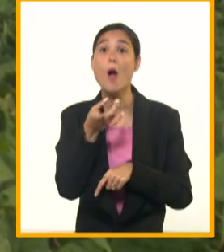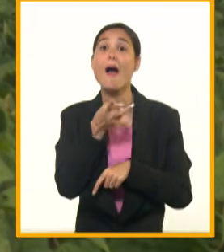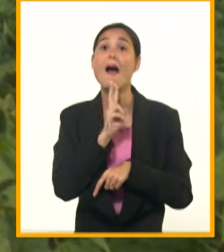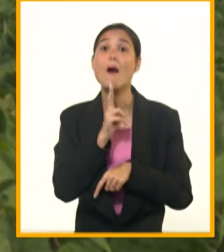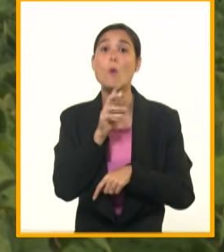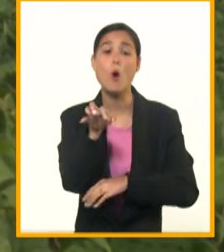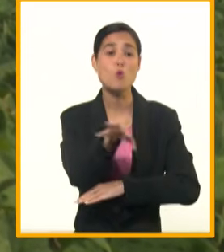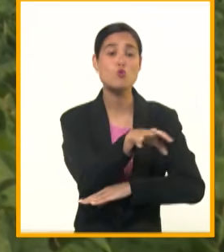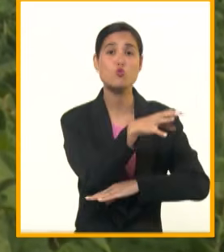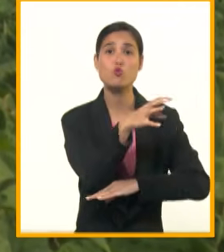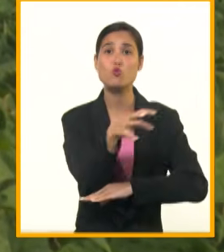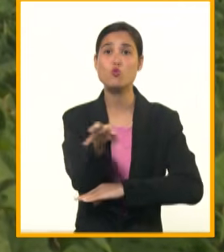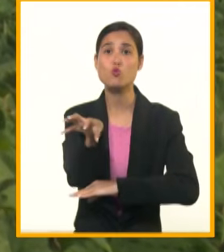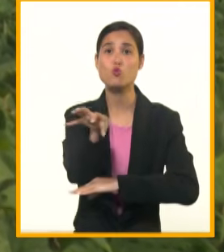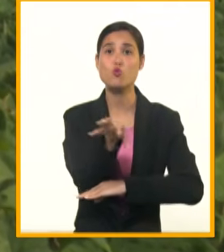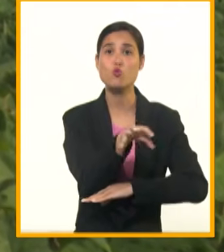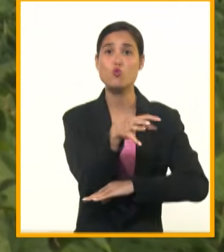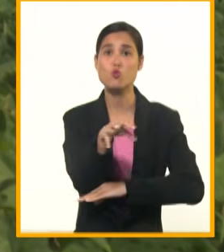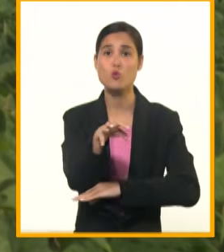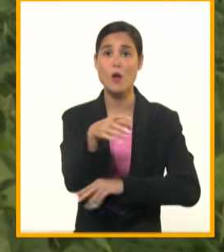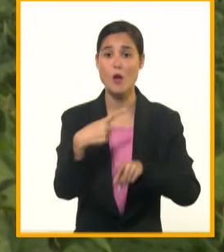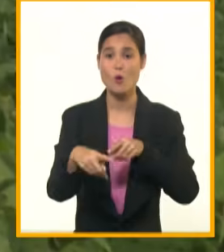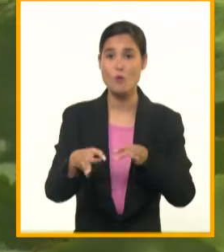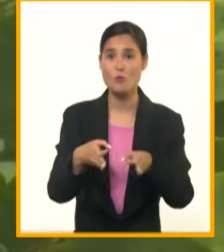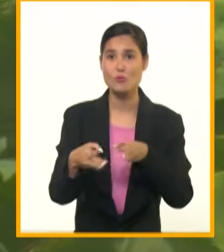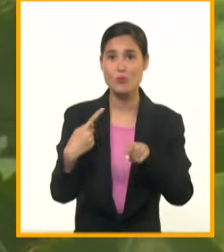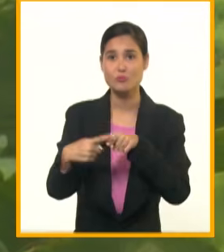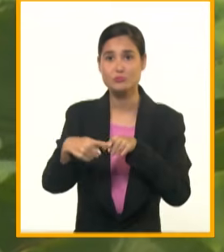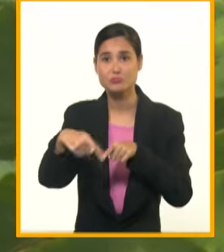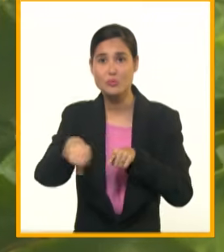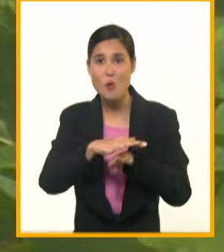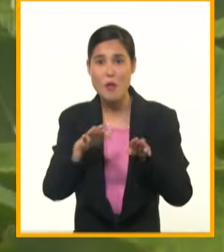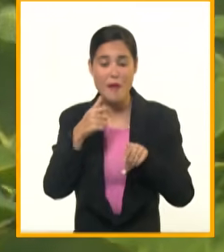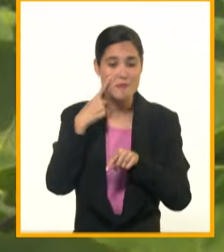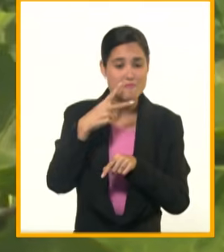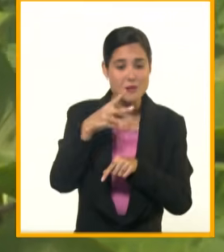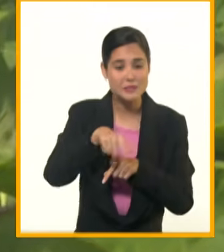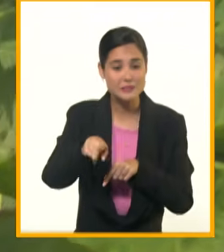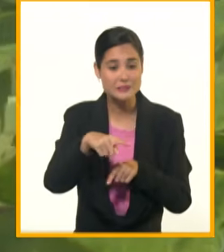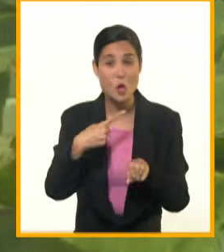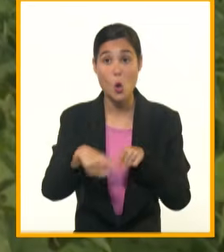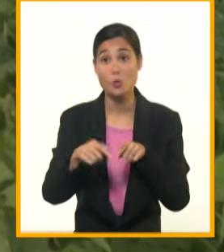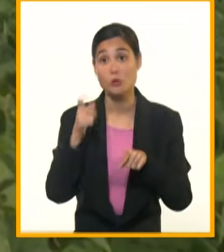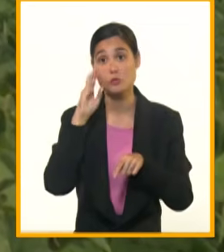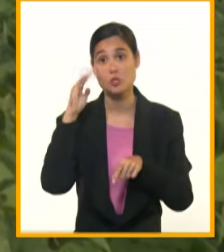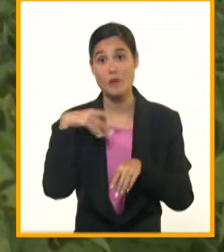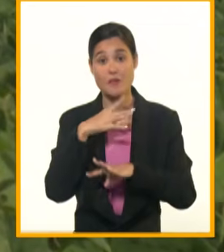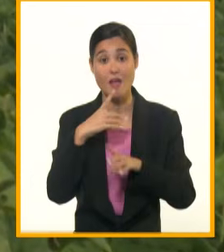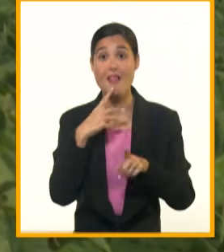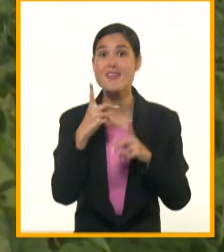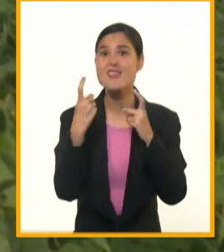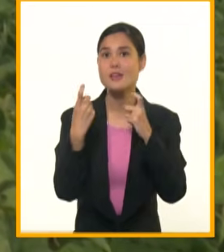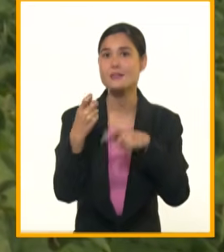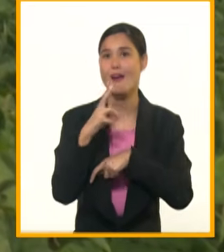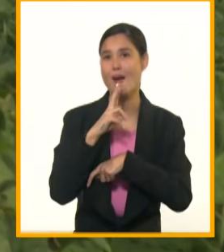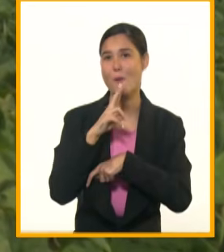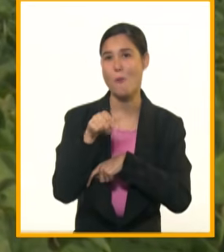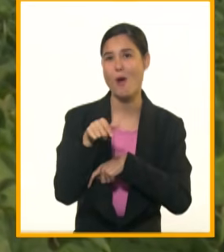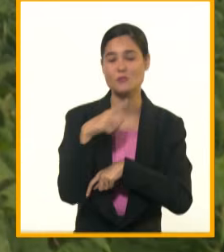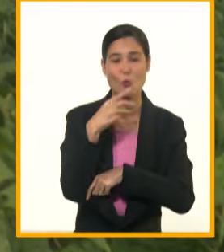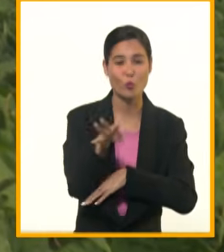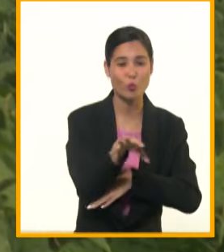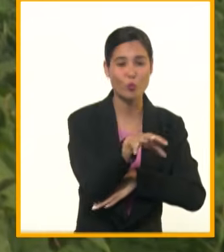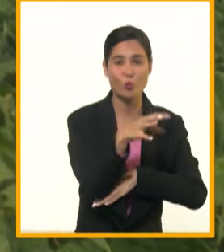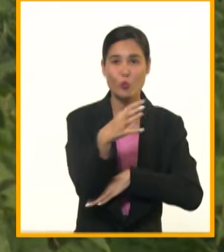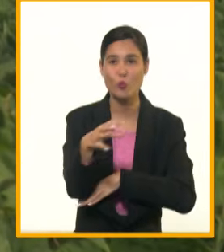con más eficiencia tenemos más rendimiento, dígase que todos estos cultivos se siembran en máquinas de riego. También estamos enfrascados en el desmonte de